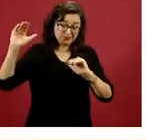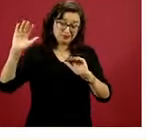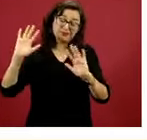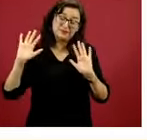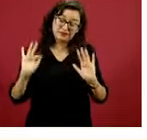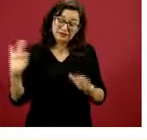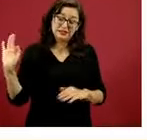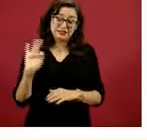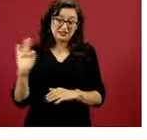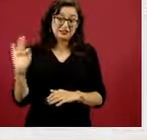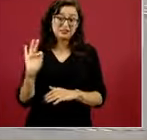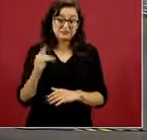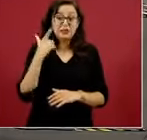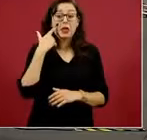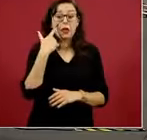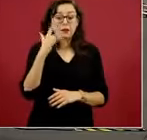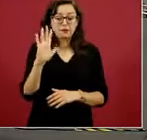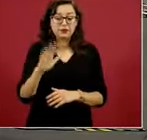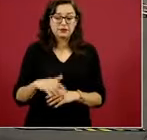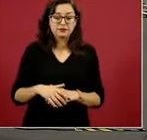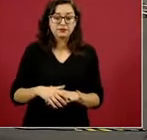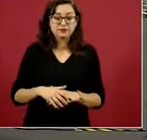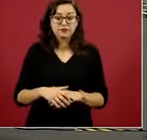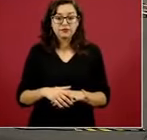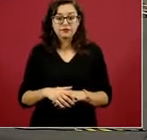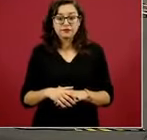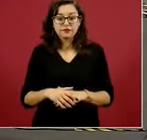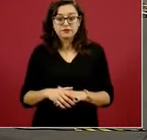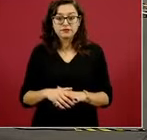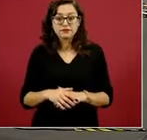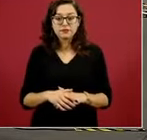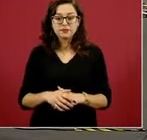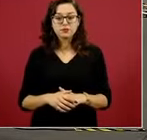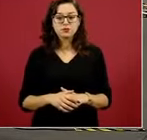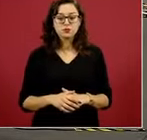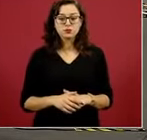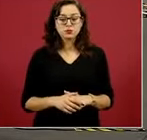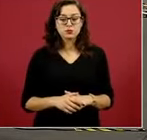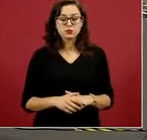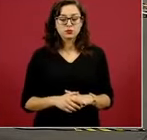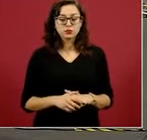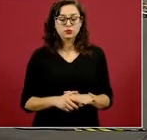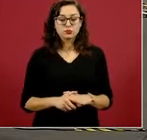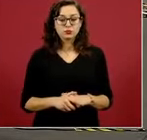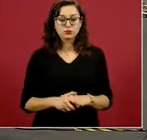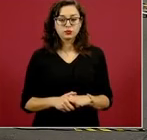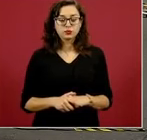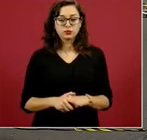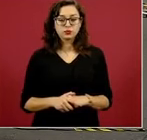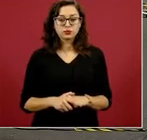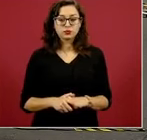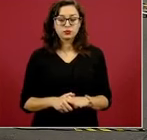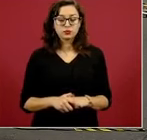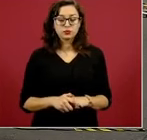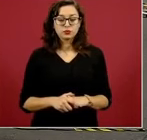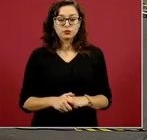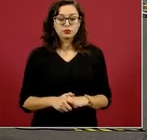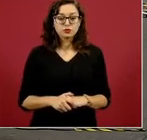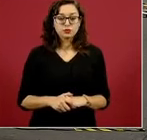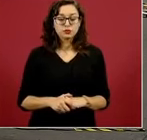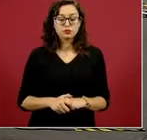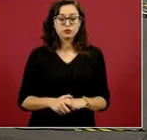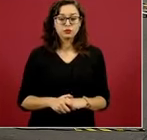de incrementarse nuevamente. La siguiente, por favor. Una cosa que no he dicho en todas las entidades,